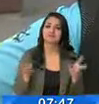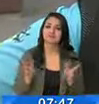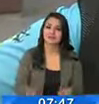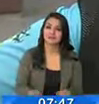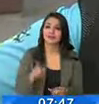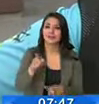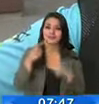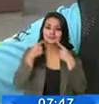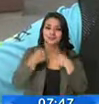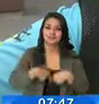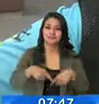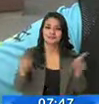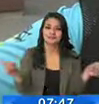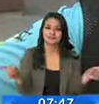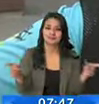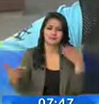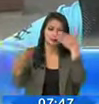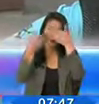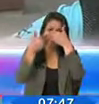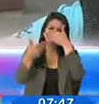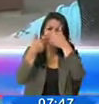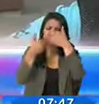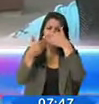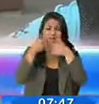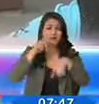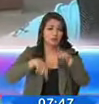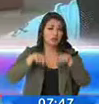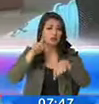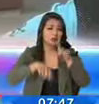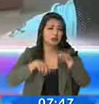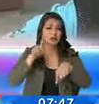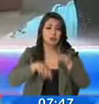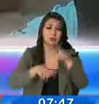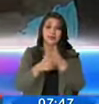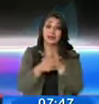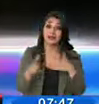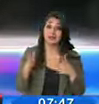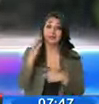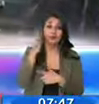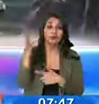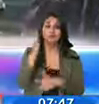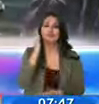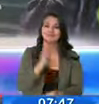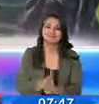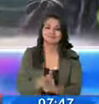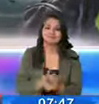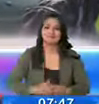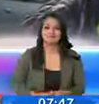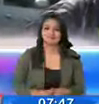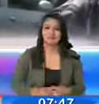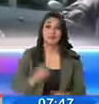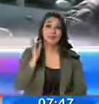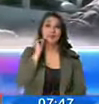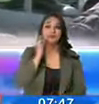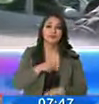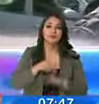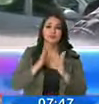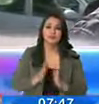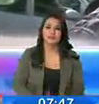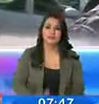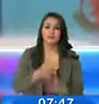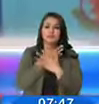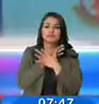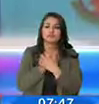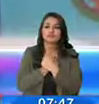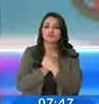es el mensaje que se lleva, romper con todos los estigmas que criminalizan la libertad de ser mujer. Para estas mujeres profesionales y amantes al